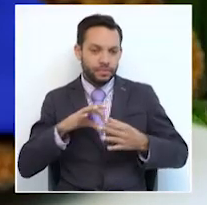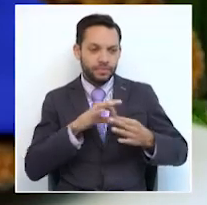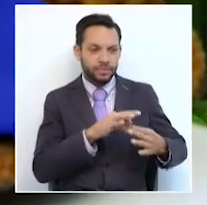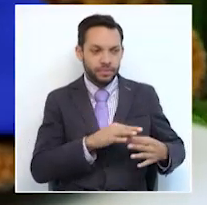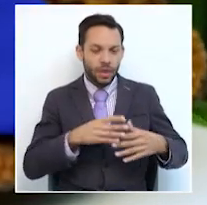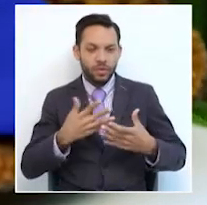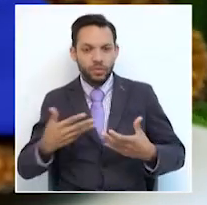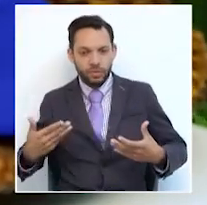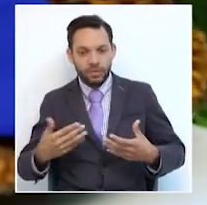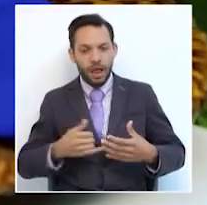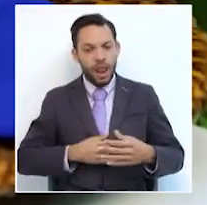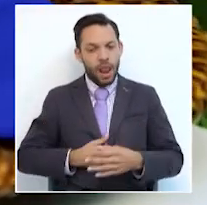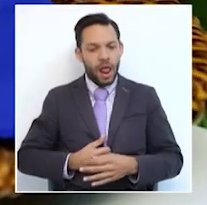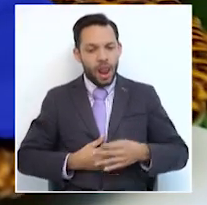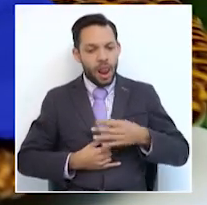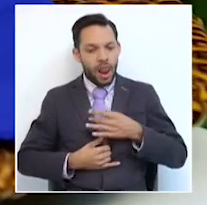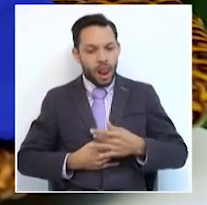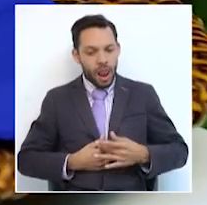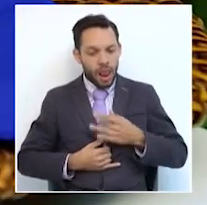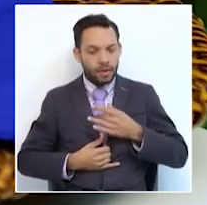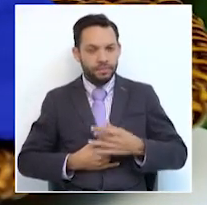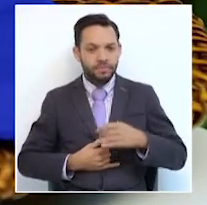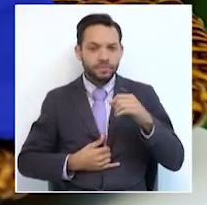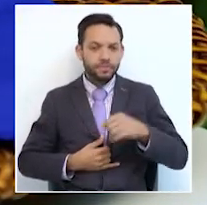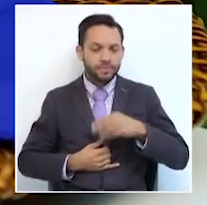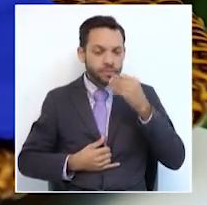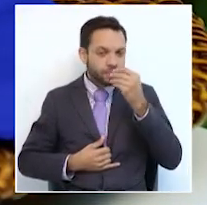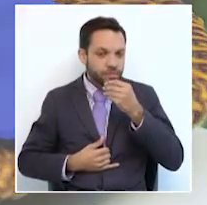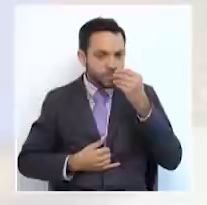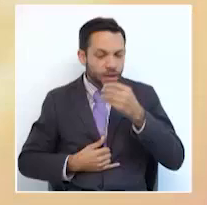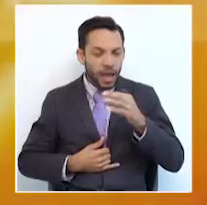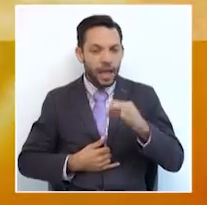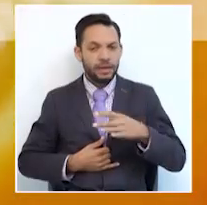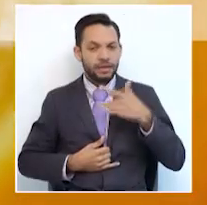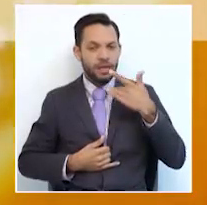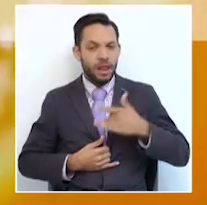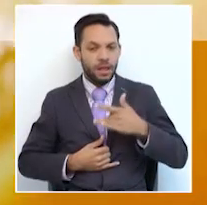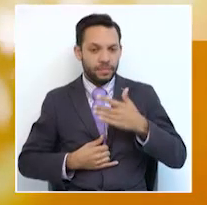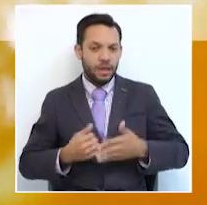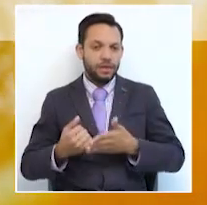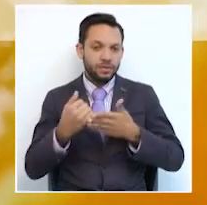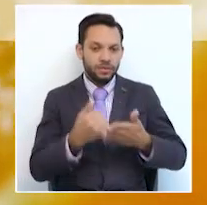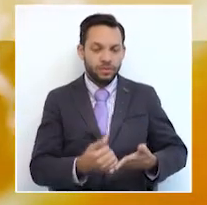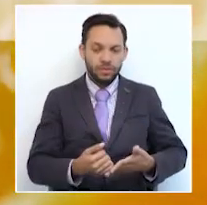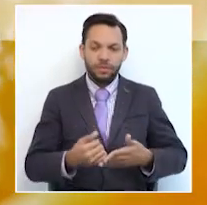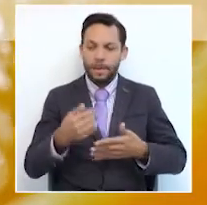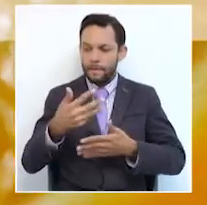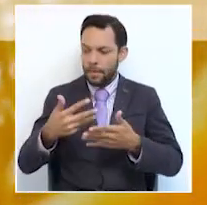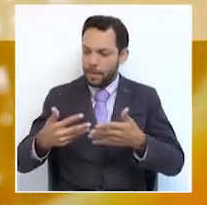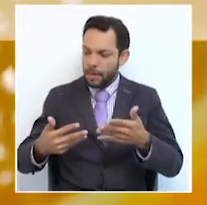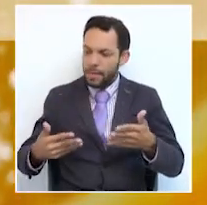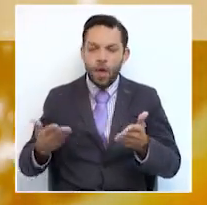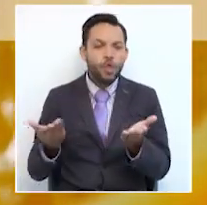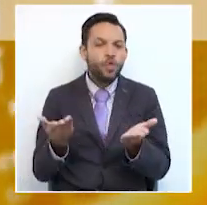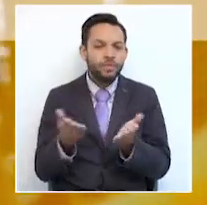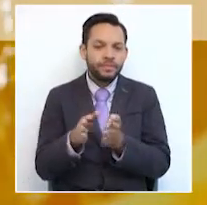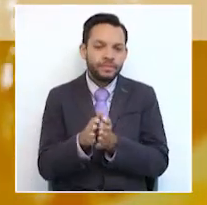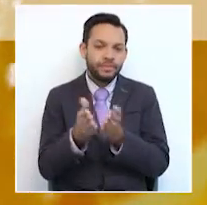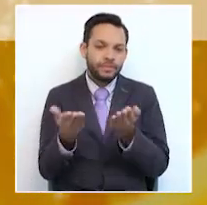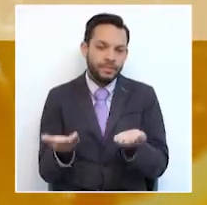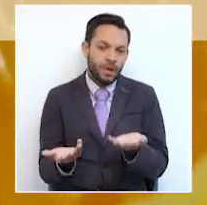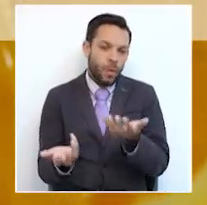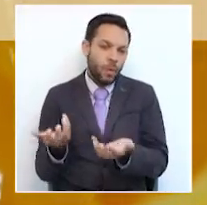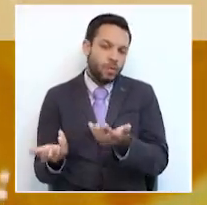ayudan a la digestión estimulando la salivación y los jugos gástricos encuentra esta y más recomendaciones en el libro